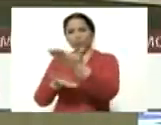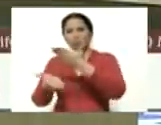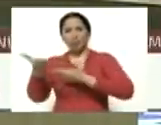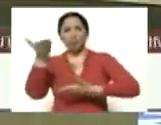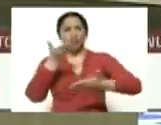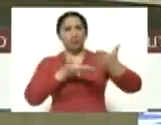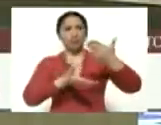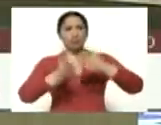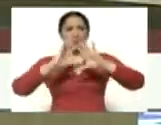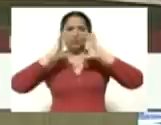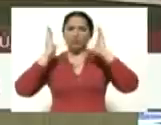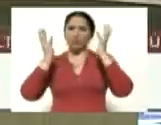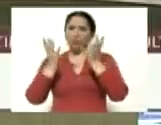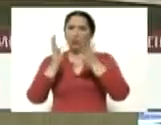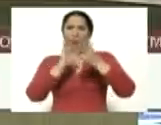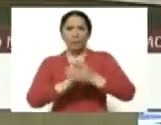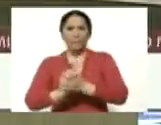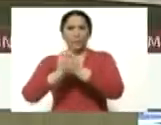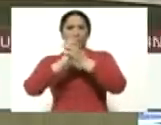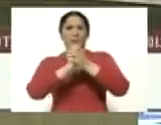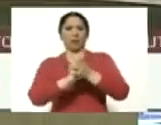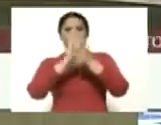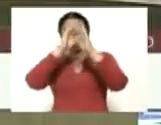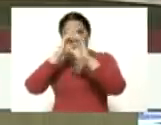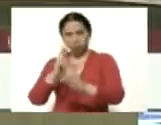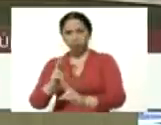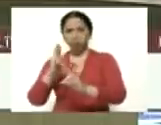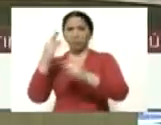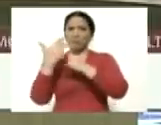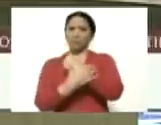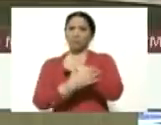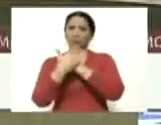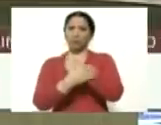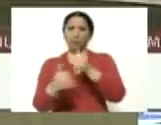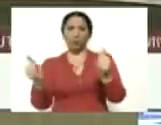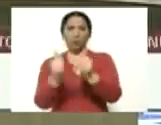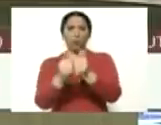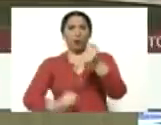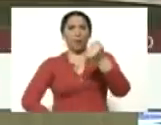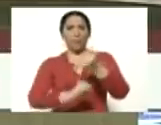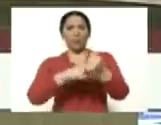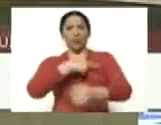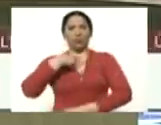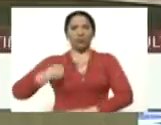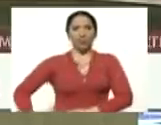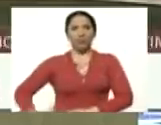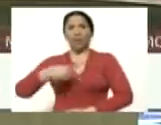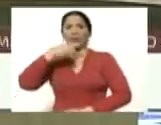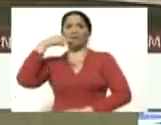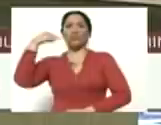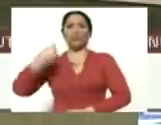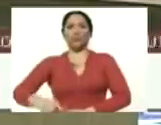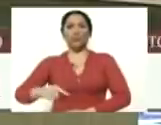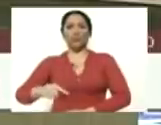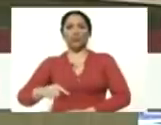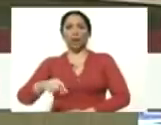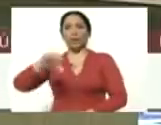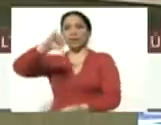que creen en un mundo de amistad, de solidaridad, de compasión, con el apoyo de China, de Rusia, de